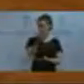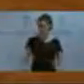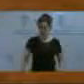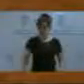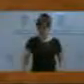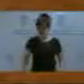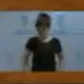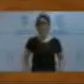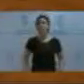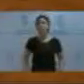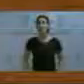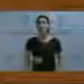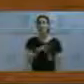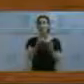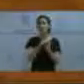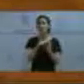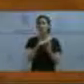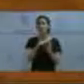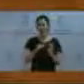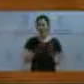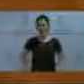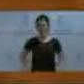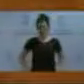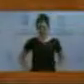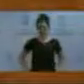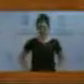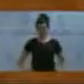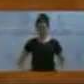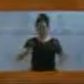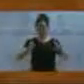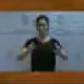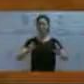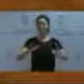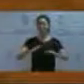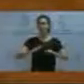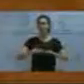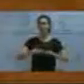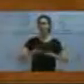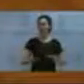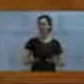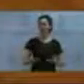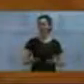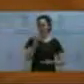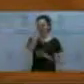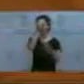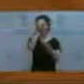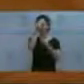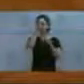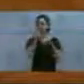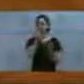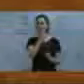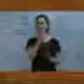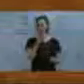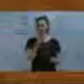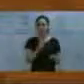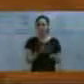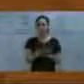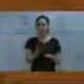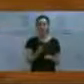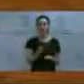de la clase media asturiana. Y por eso, porque creemos que hay que estar en el compromiso de